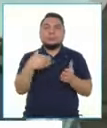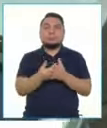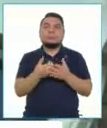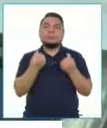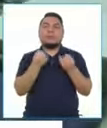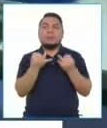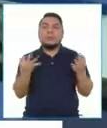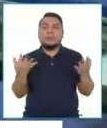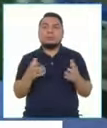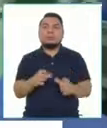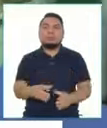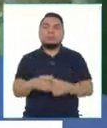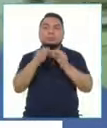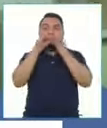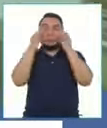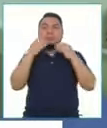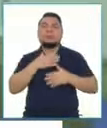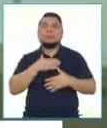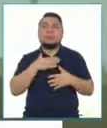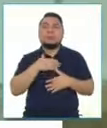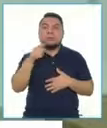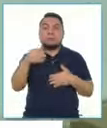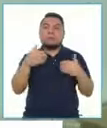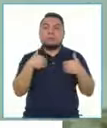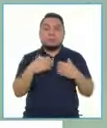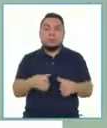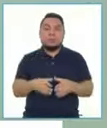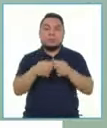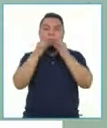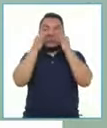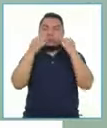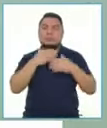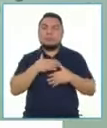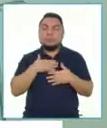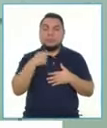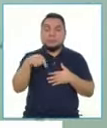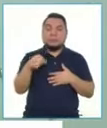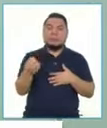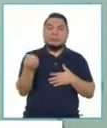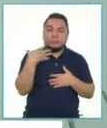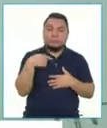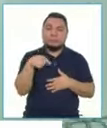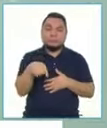oxígeno. Este ambiente contará con balones de oxígeno, según nos precisan,